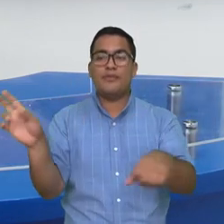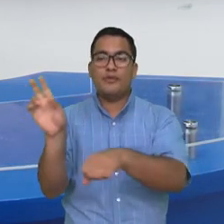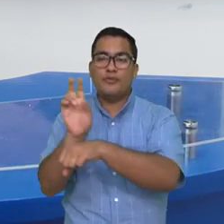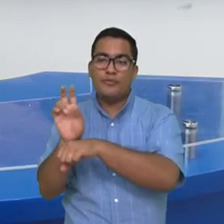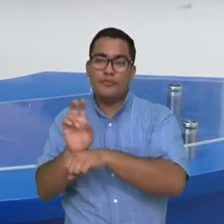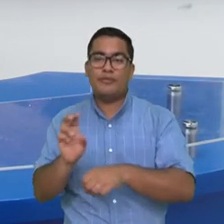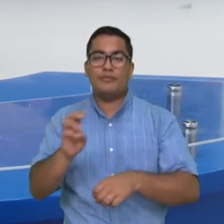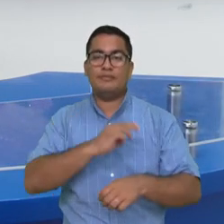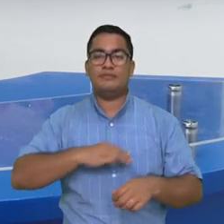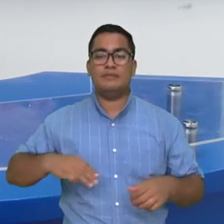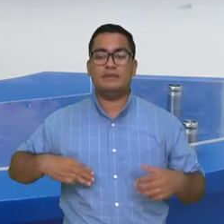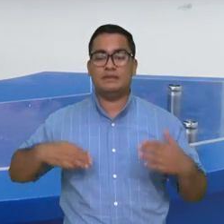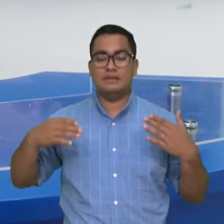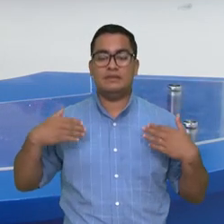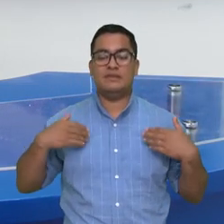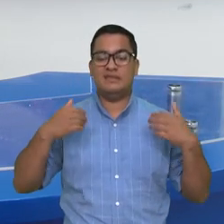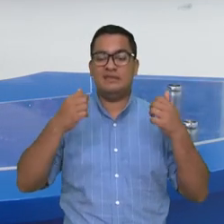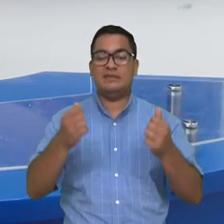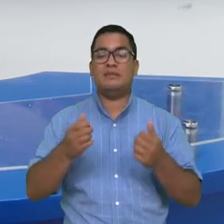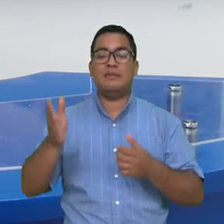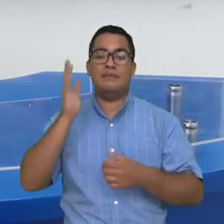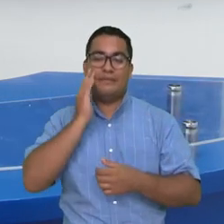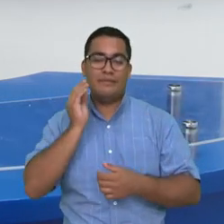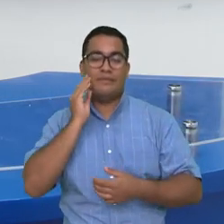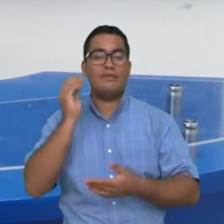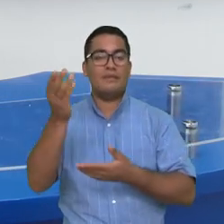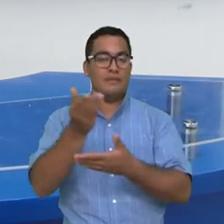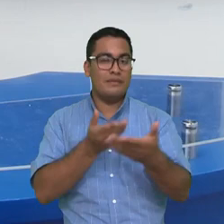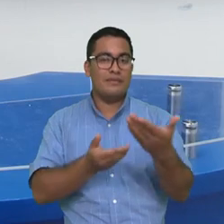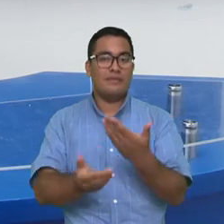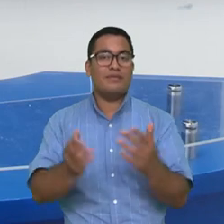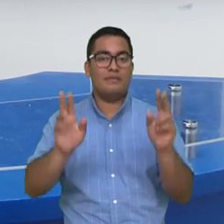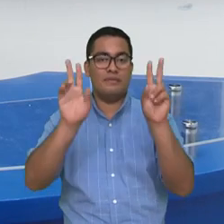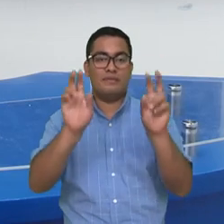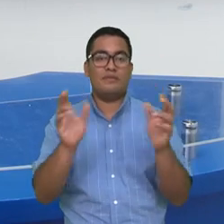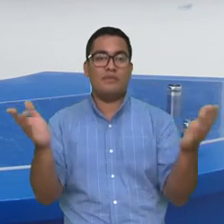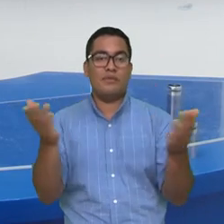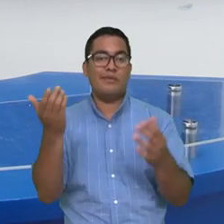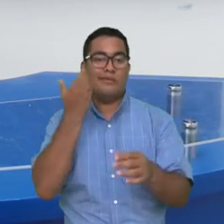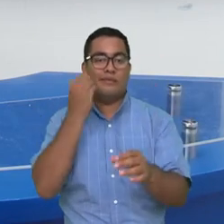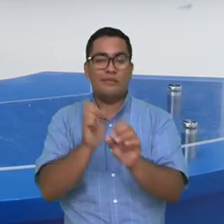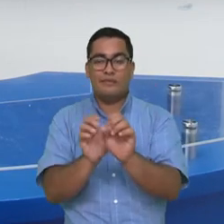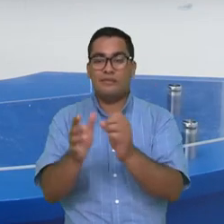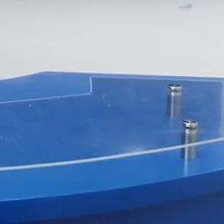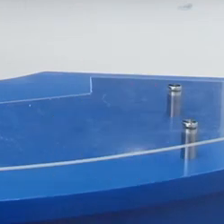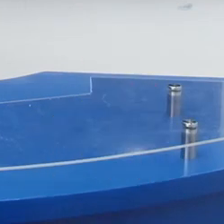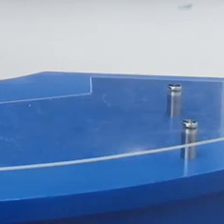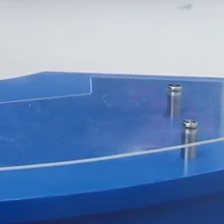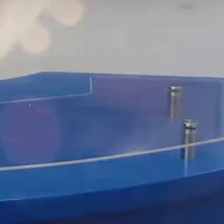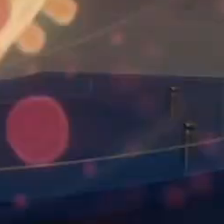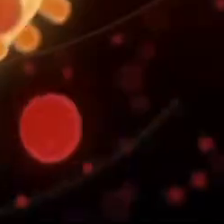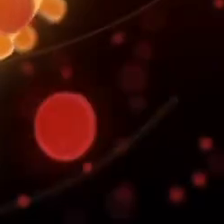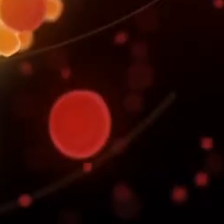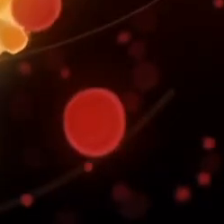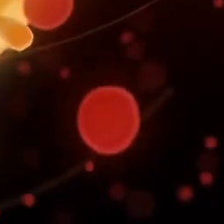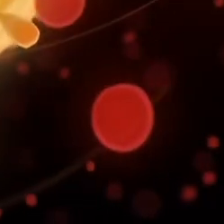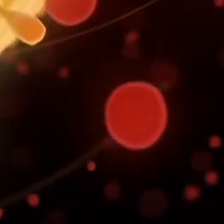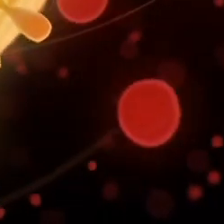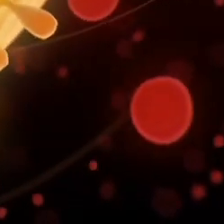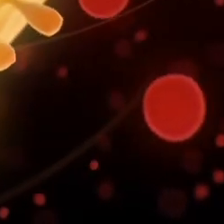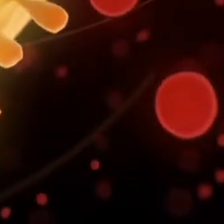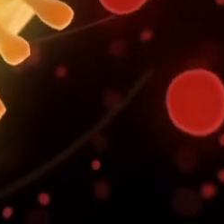del MINSA. De esta manera, intercambiaron experiencias en el tratamiento de la pandemia del coronavirus.